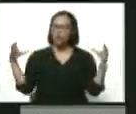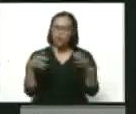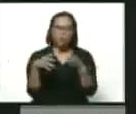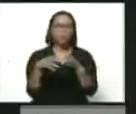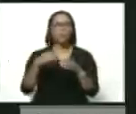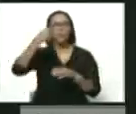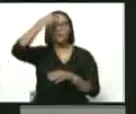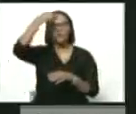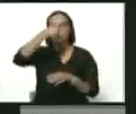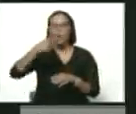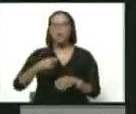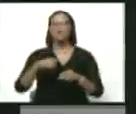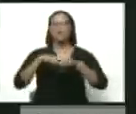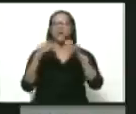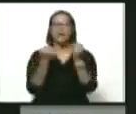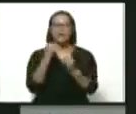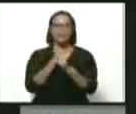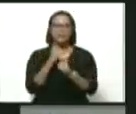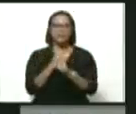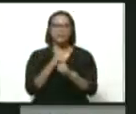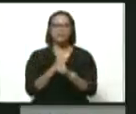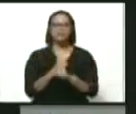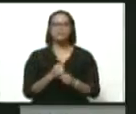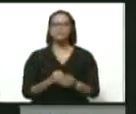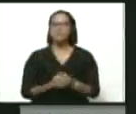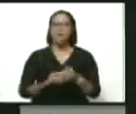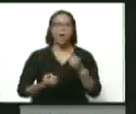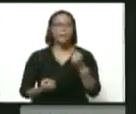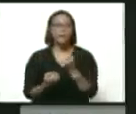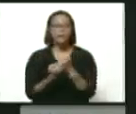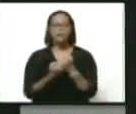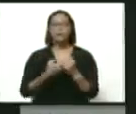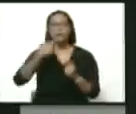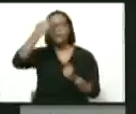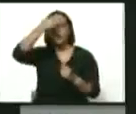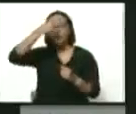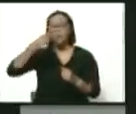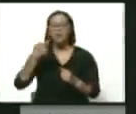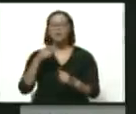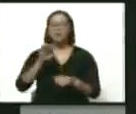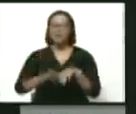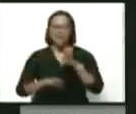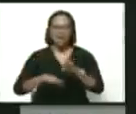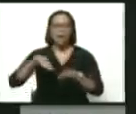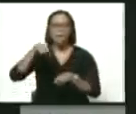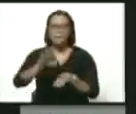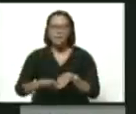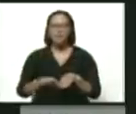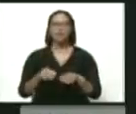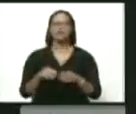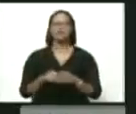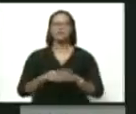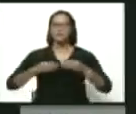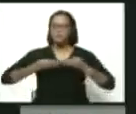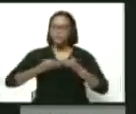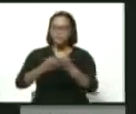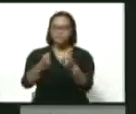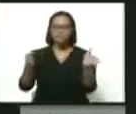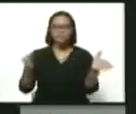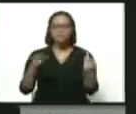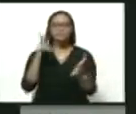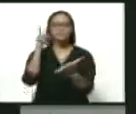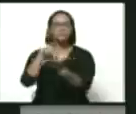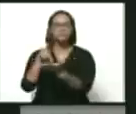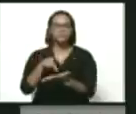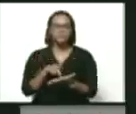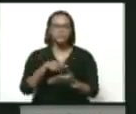pueblo, con la clase obrera. Jugárnoslas con el pueblo de a pie. A abrir caminos para la